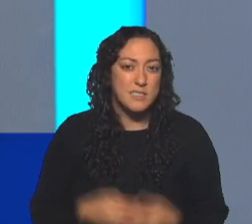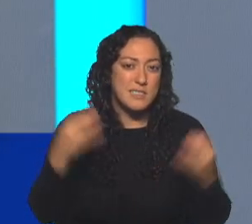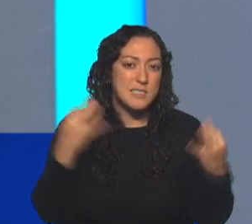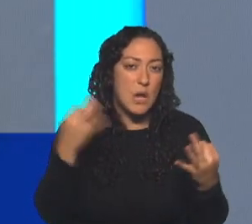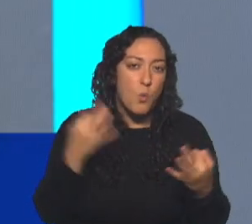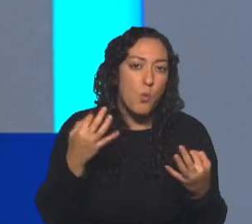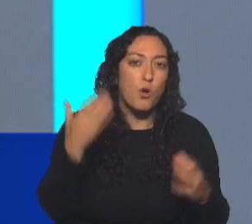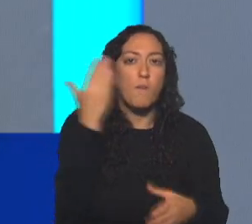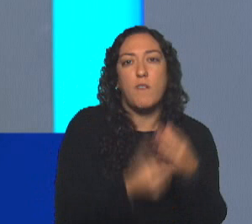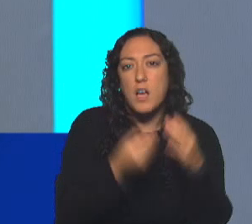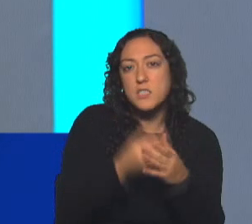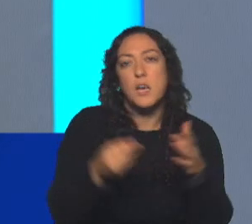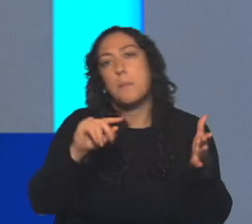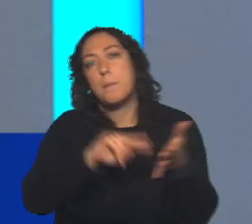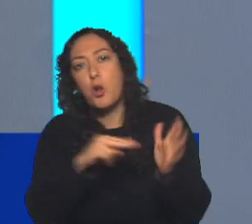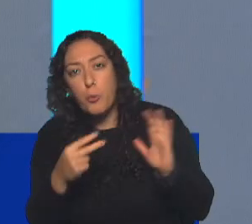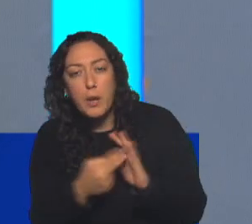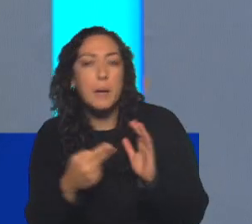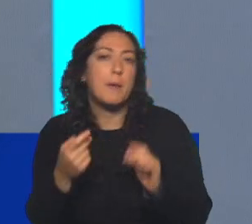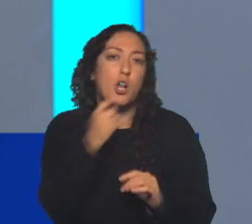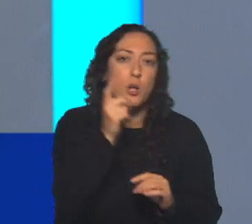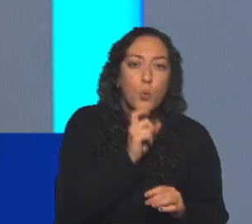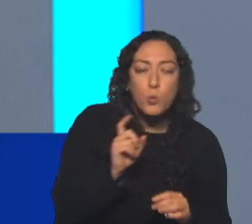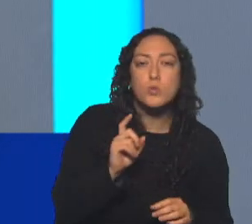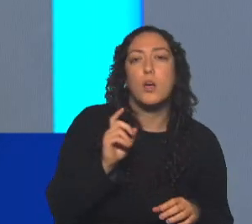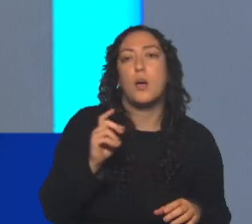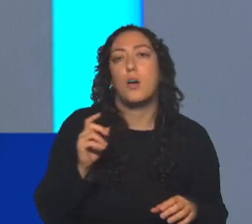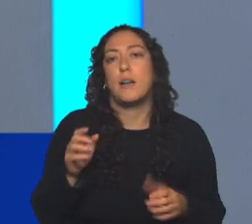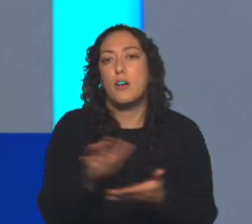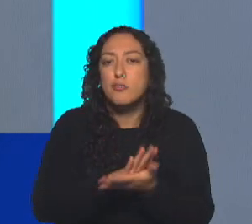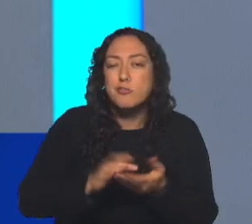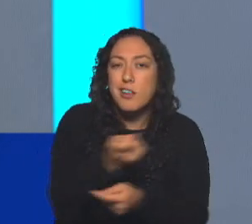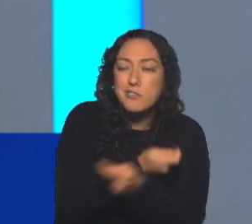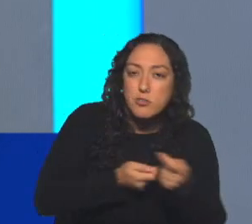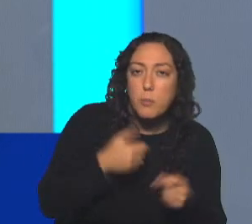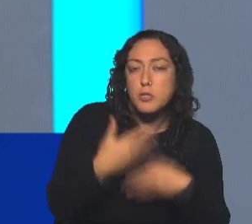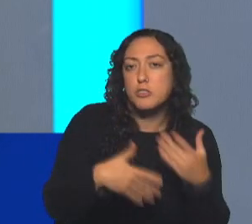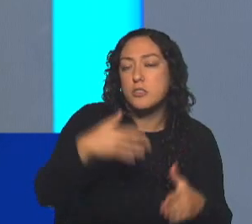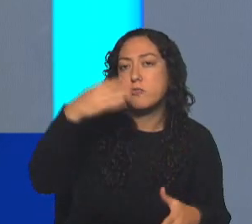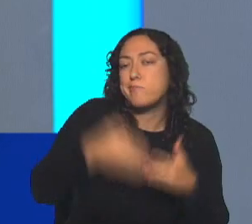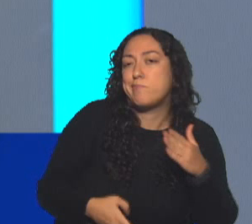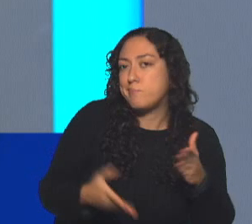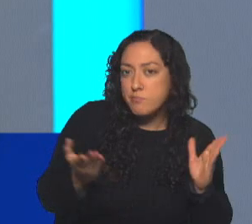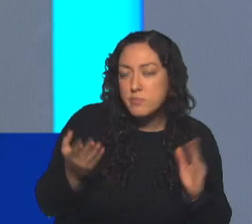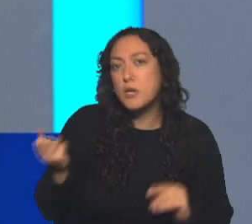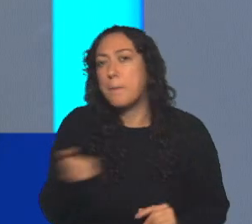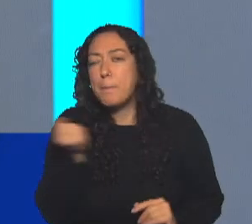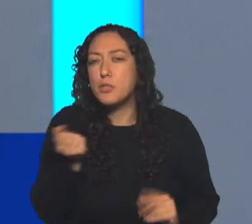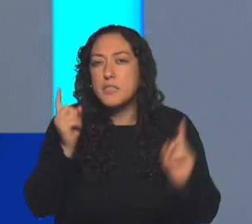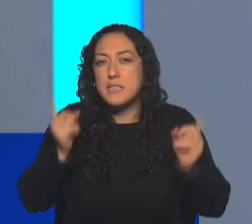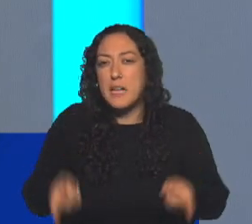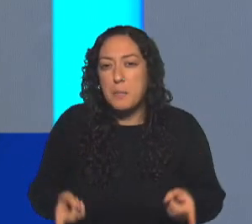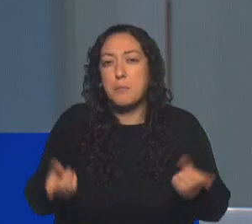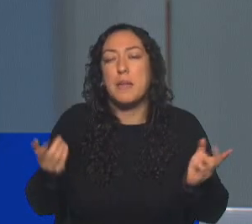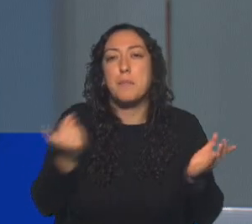encontrarle problemas o defectos o límites al proceso de negociación. Ahora, lo que sí también es muy importante, depende de qué es lo que